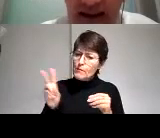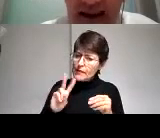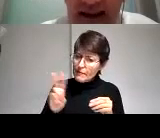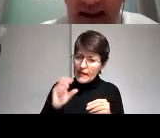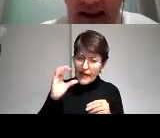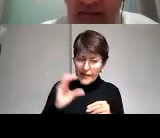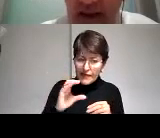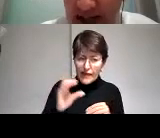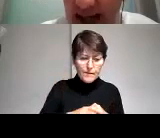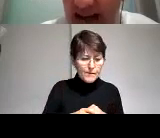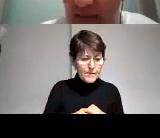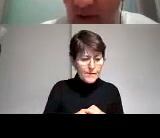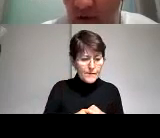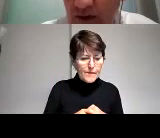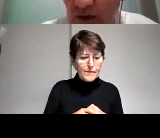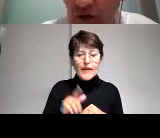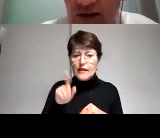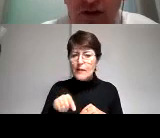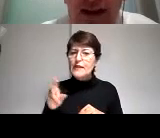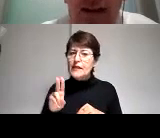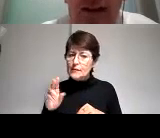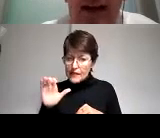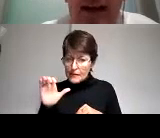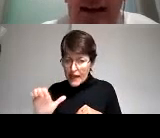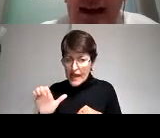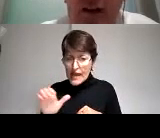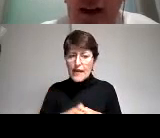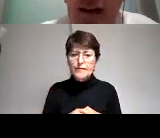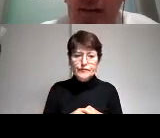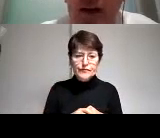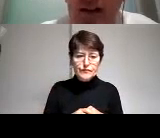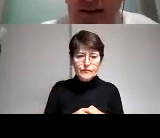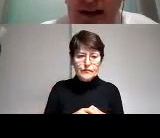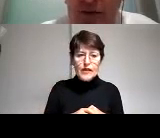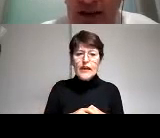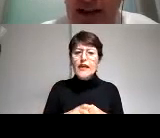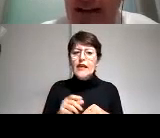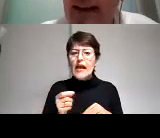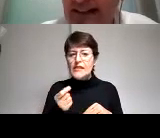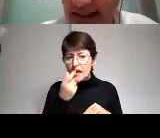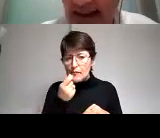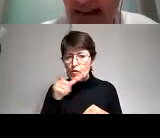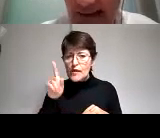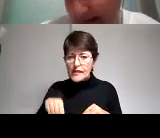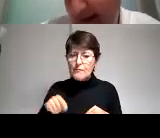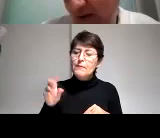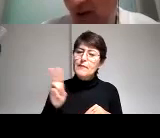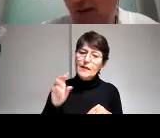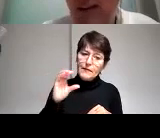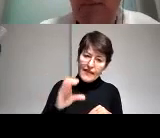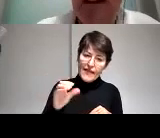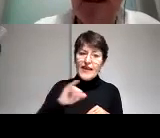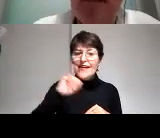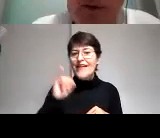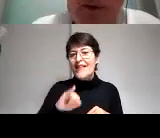es rica en vitamina E además, por lo tanto 2 antioxidantes. Y en el caso de las cápsulas tenemos vitamina C y zinc. Y el zinc, como